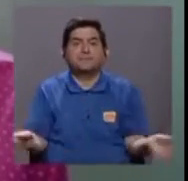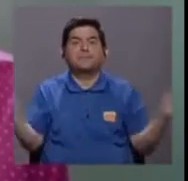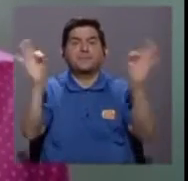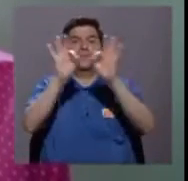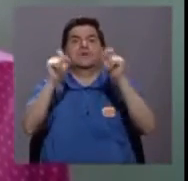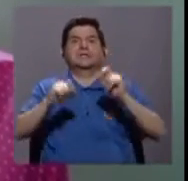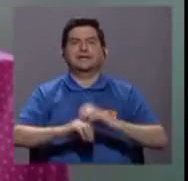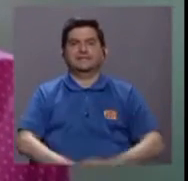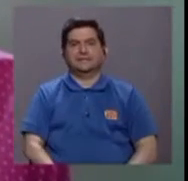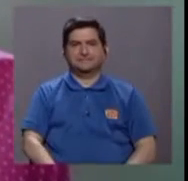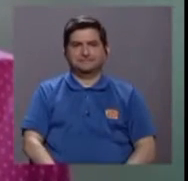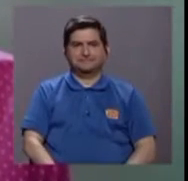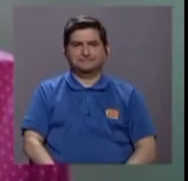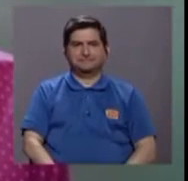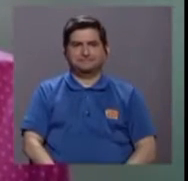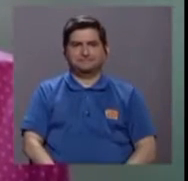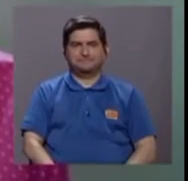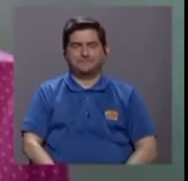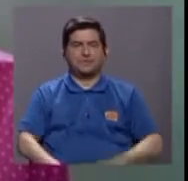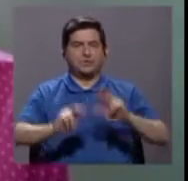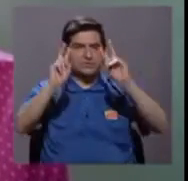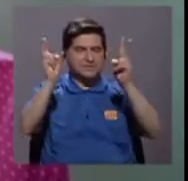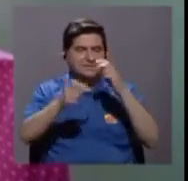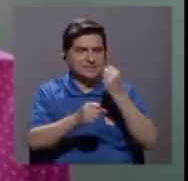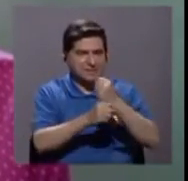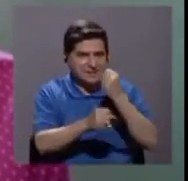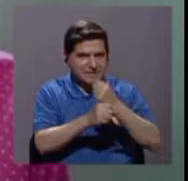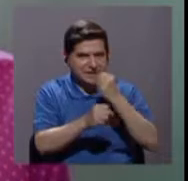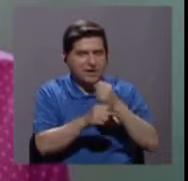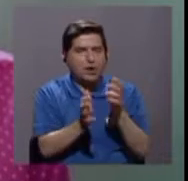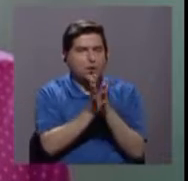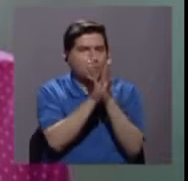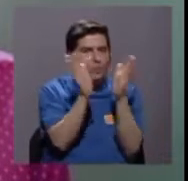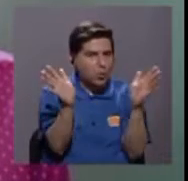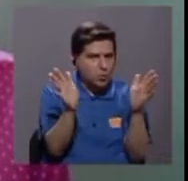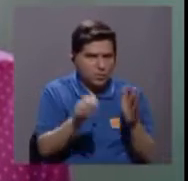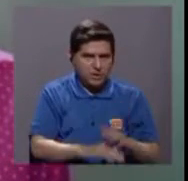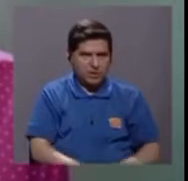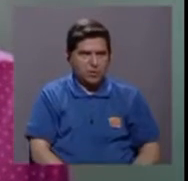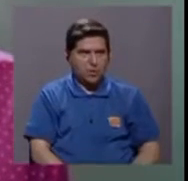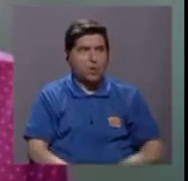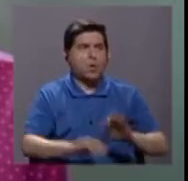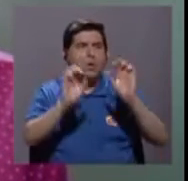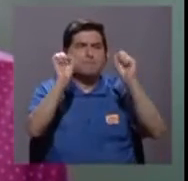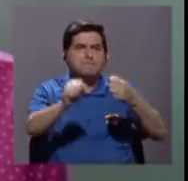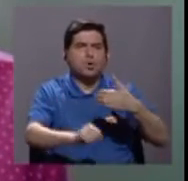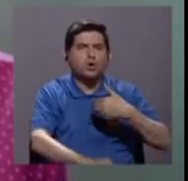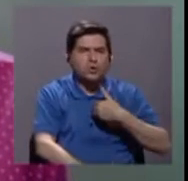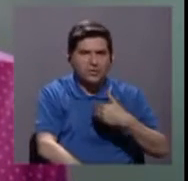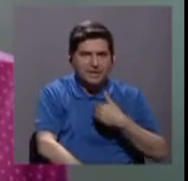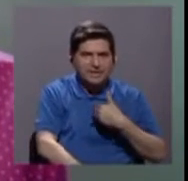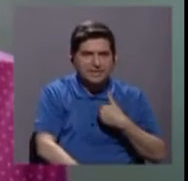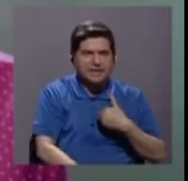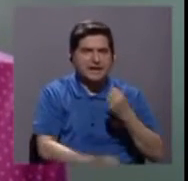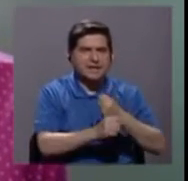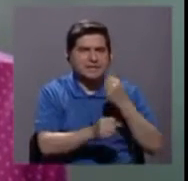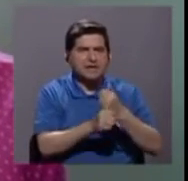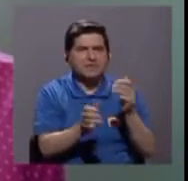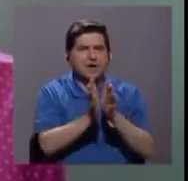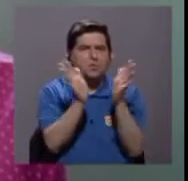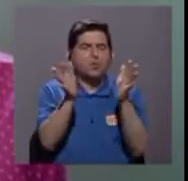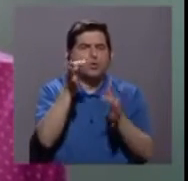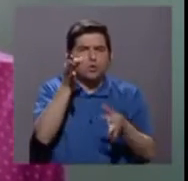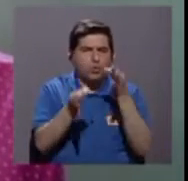importante. Entonces, el tema de empleo público, para, digamos, tener un empleo público